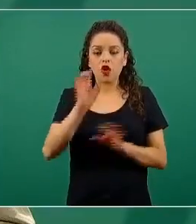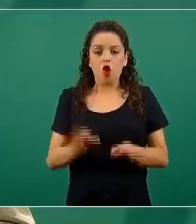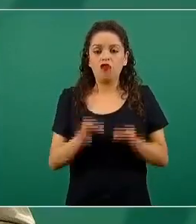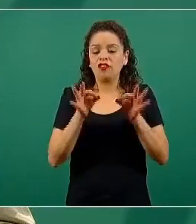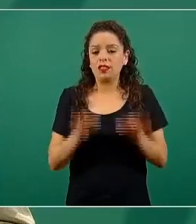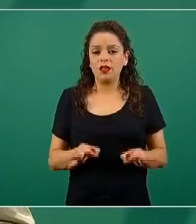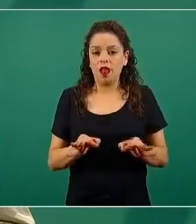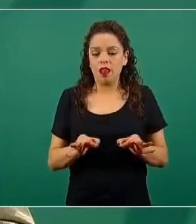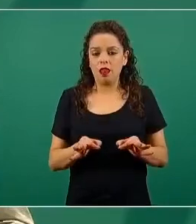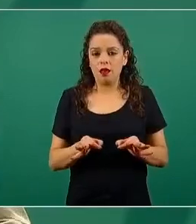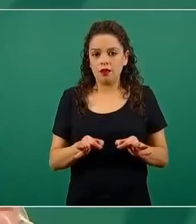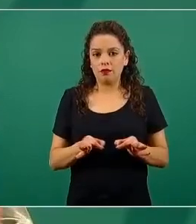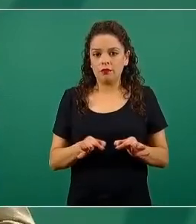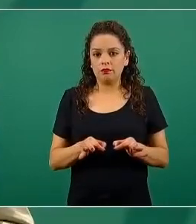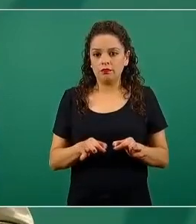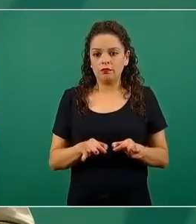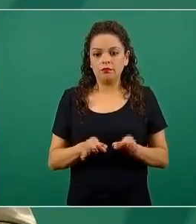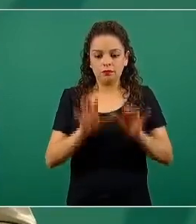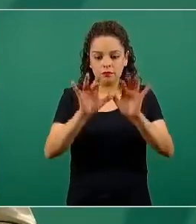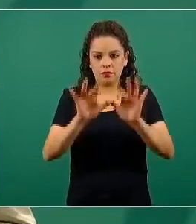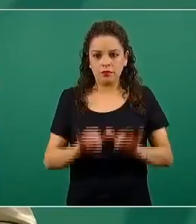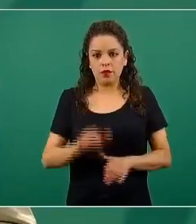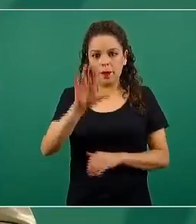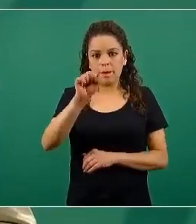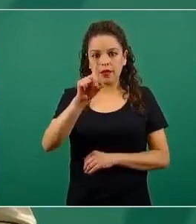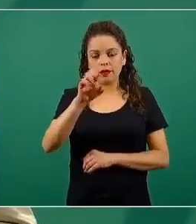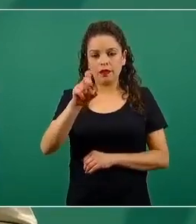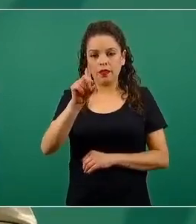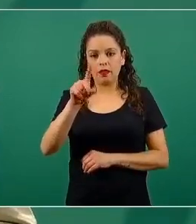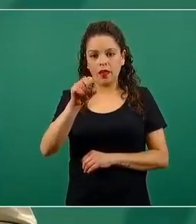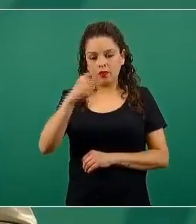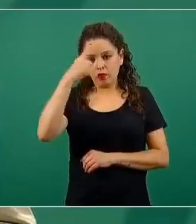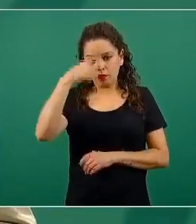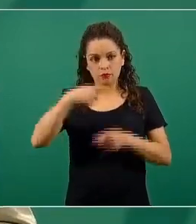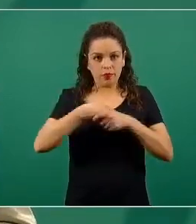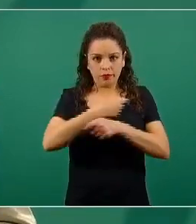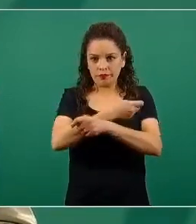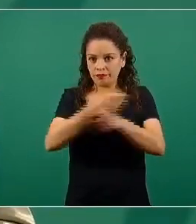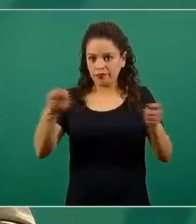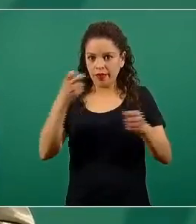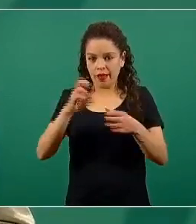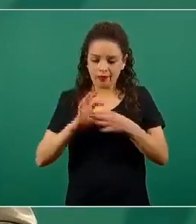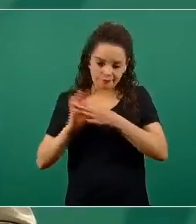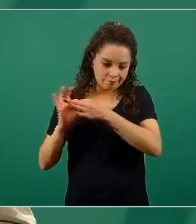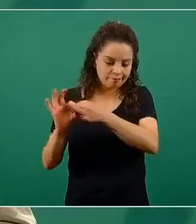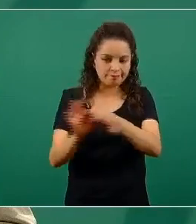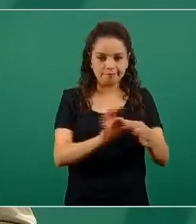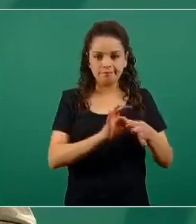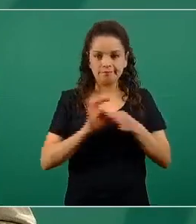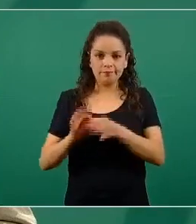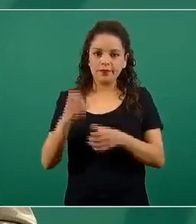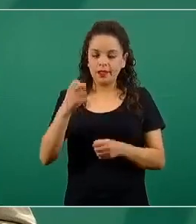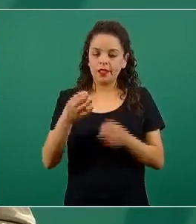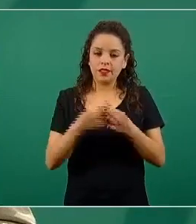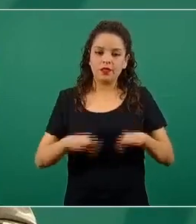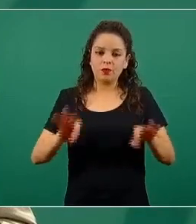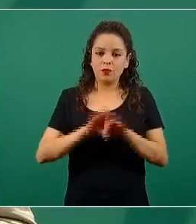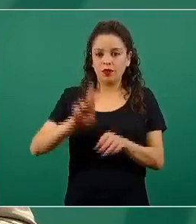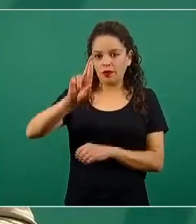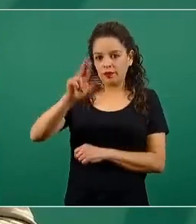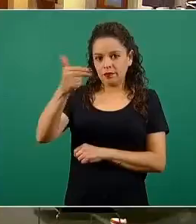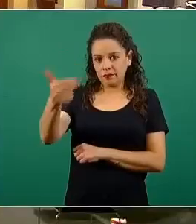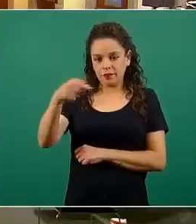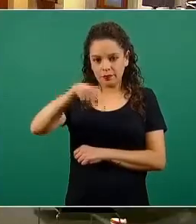que tenemos en una base que también es de acceso público, que es Sinergias, que es la base de los recursos humanos que tenemos en el sector